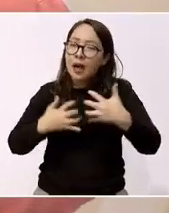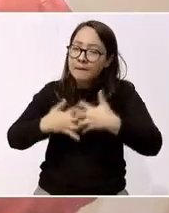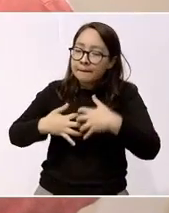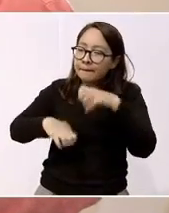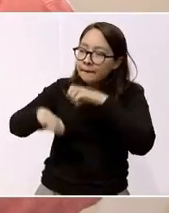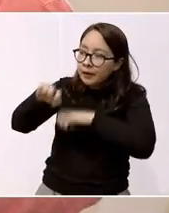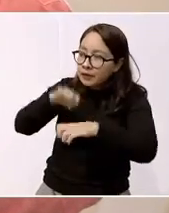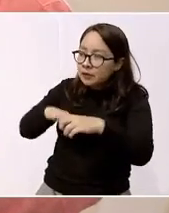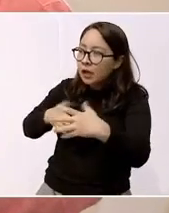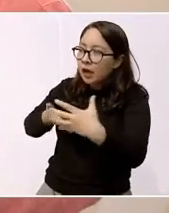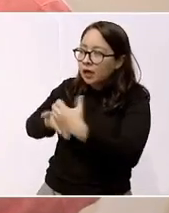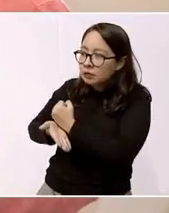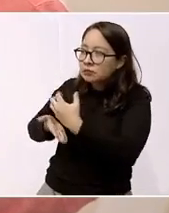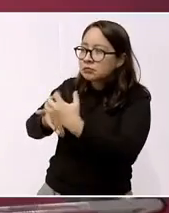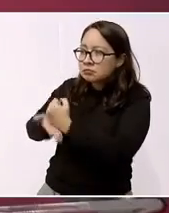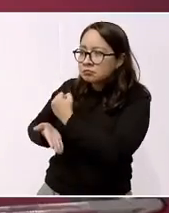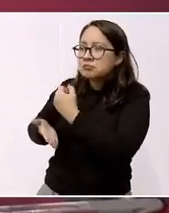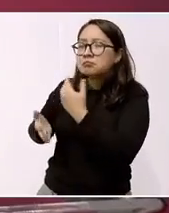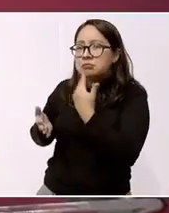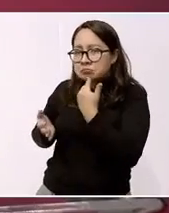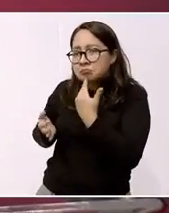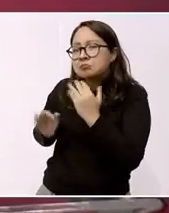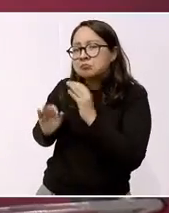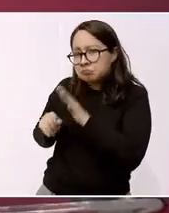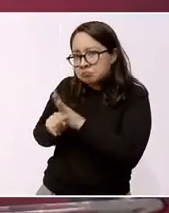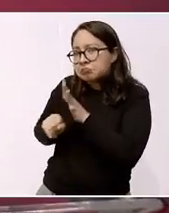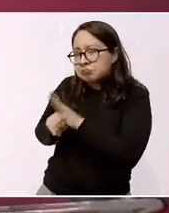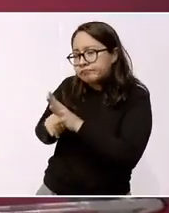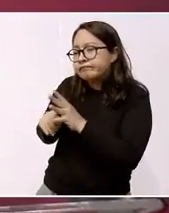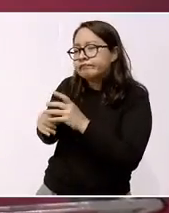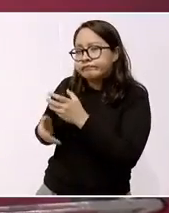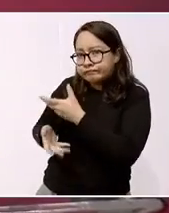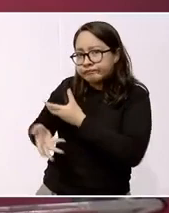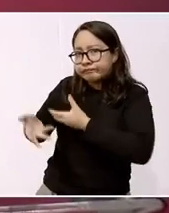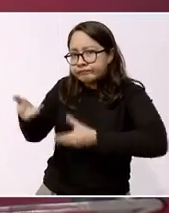tendrían ya una utilidad razonable en el